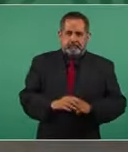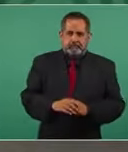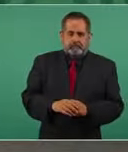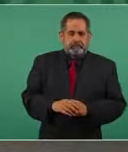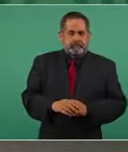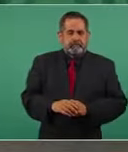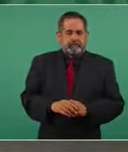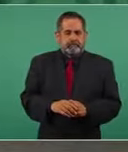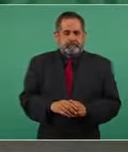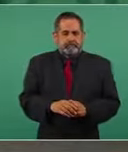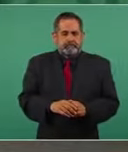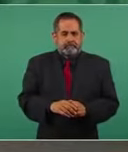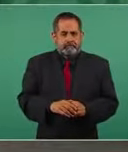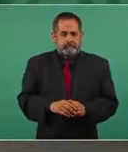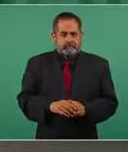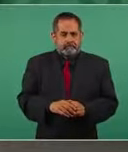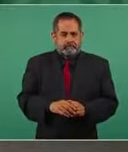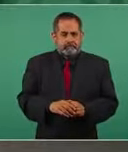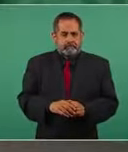a